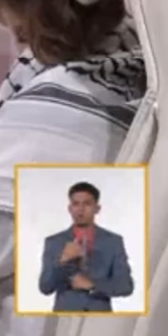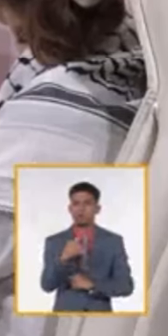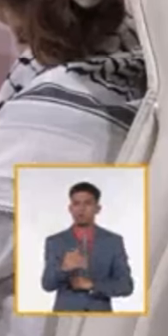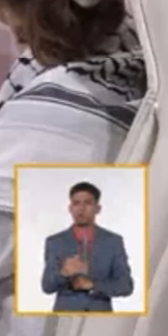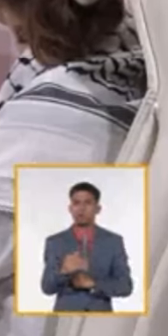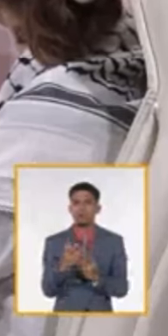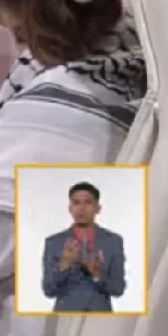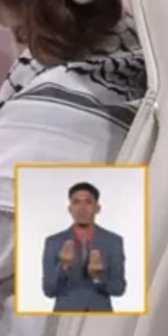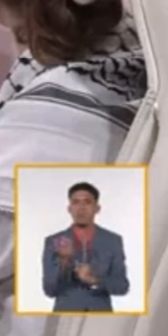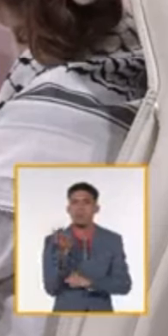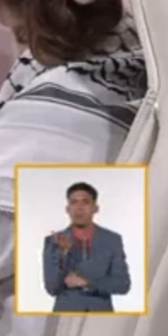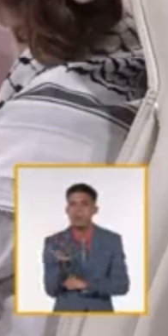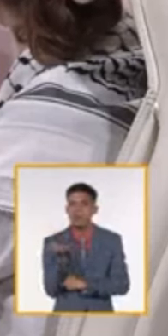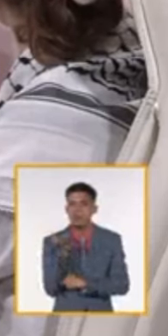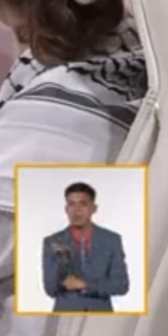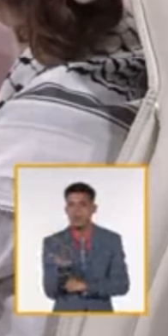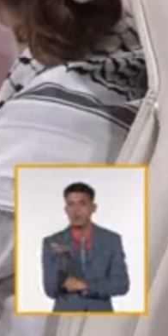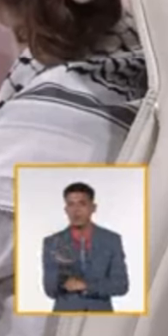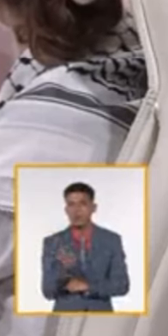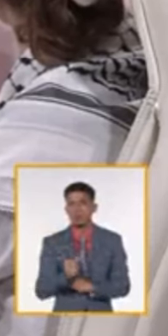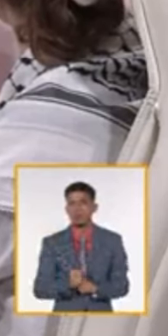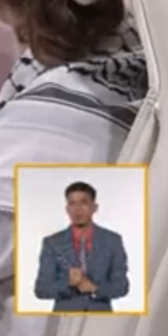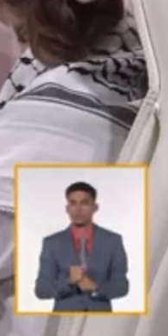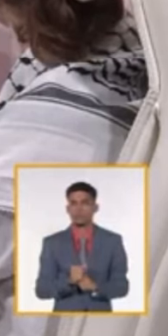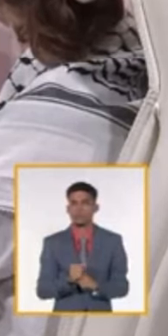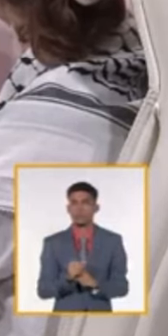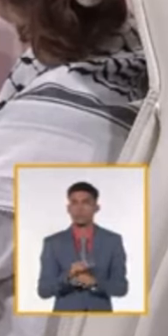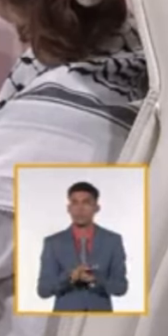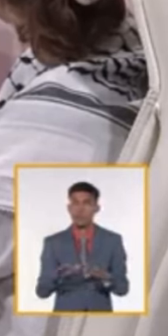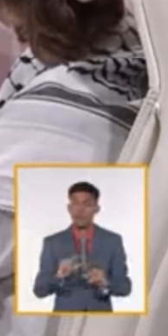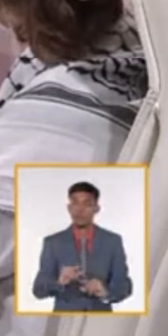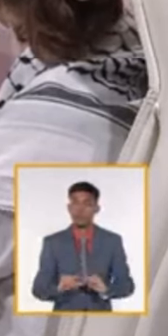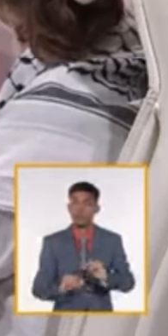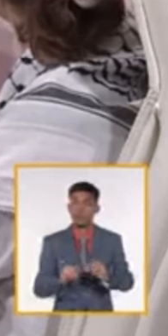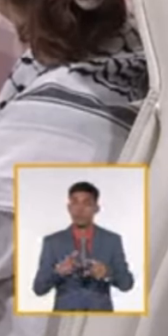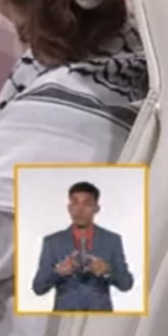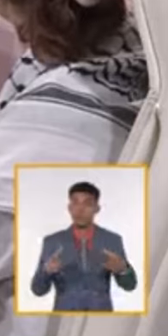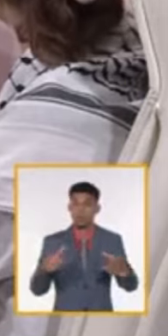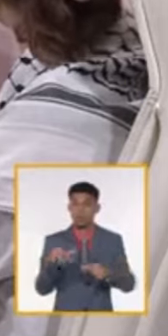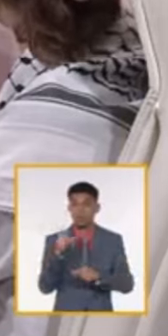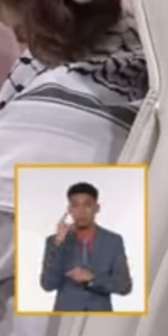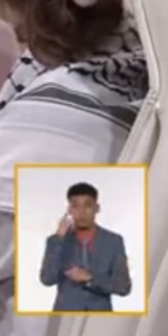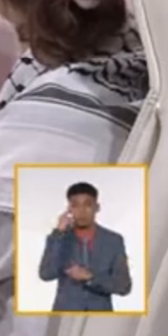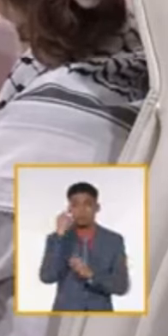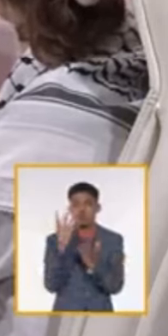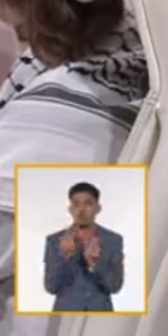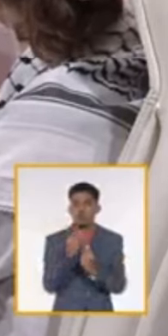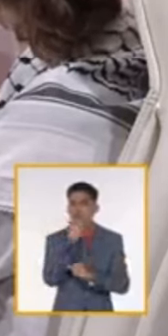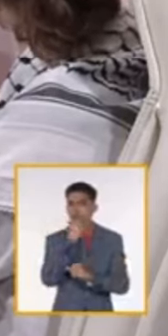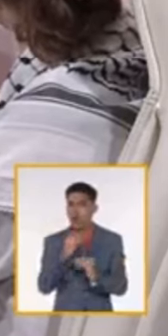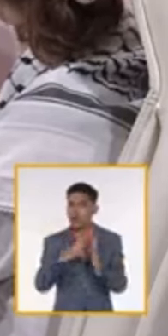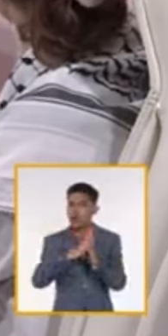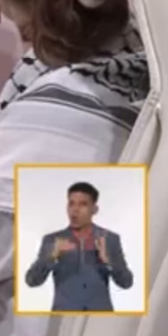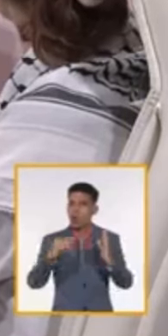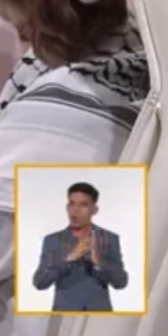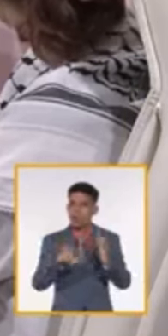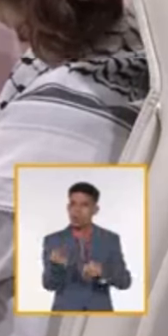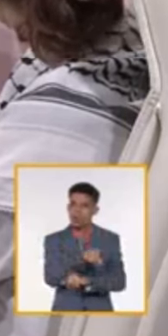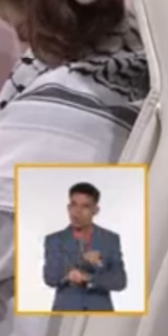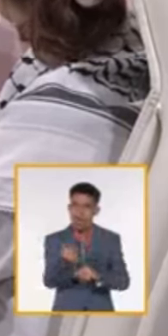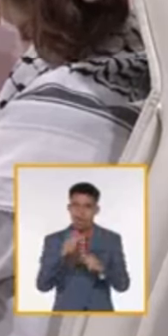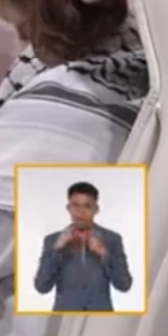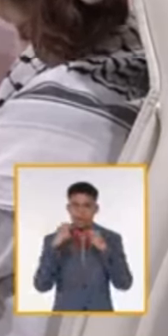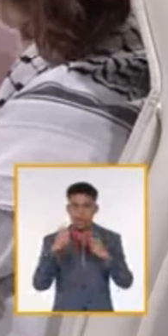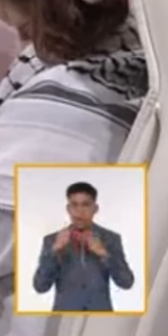reclamos, que han creado conciencia en otros jóvenes y estudiantes universitarios en Estados